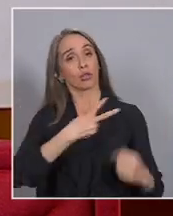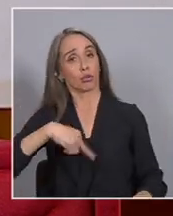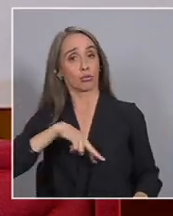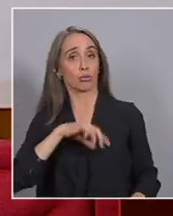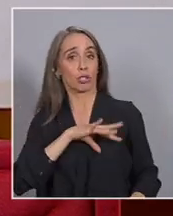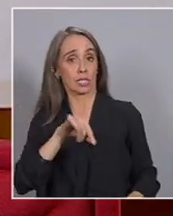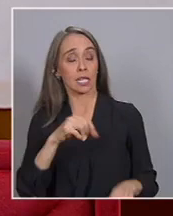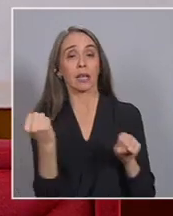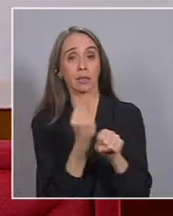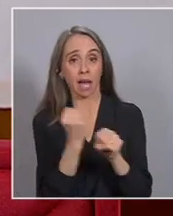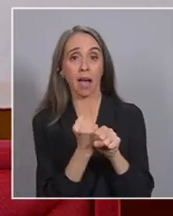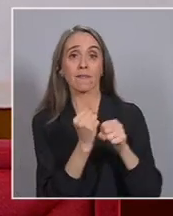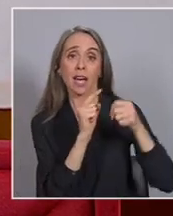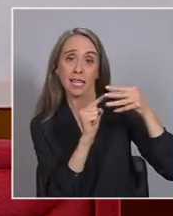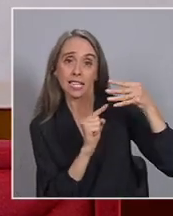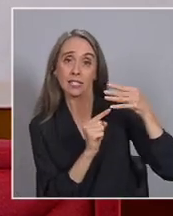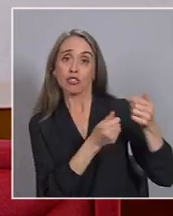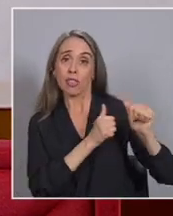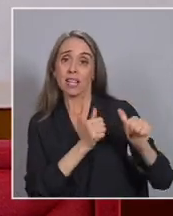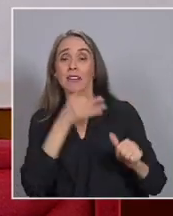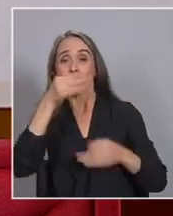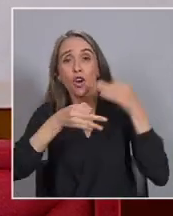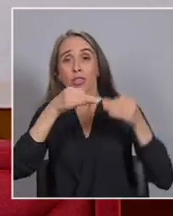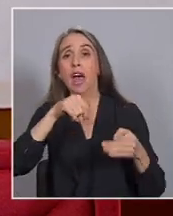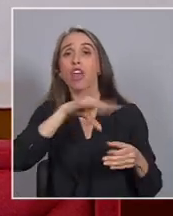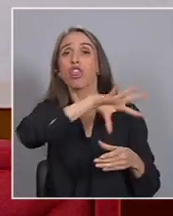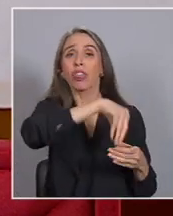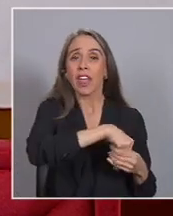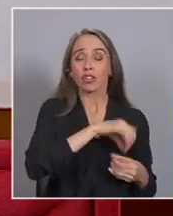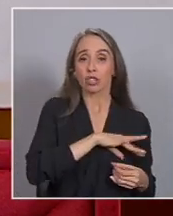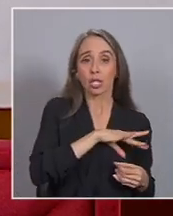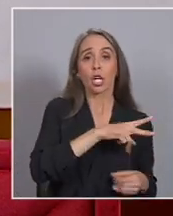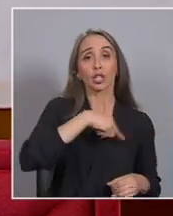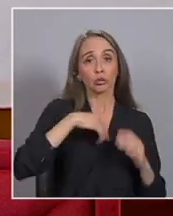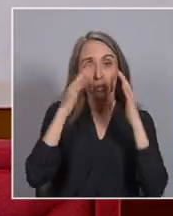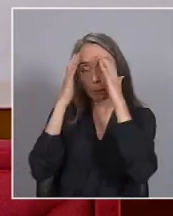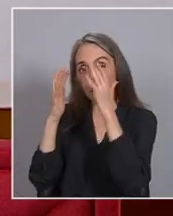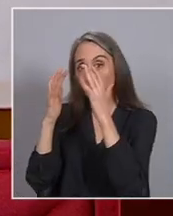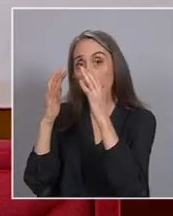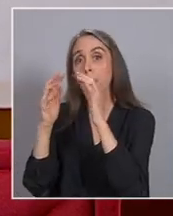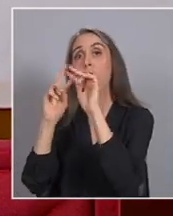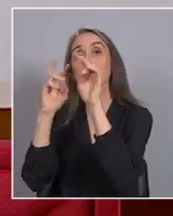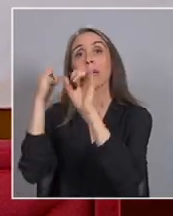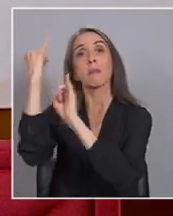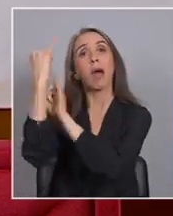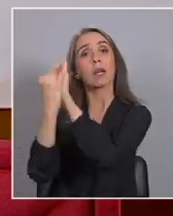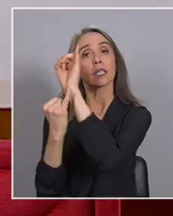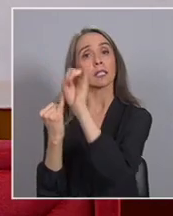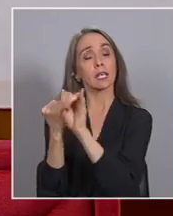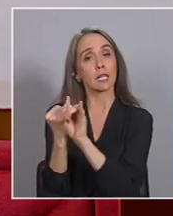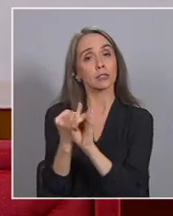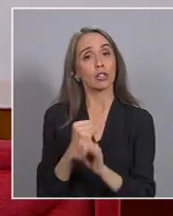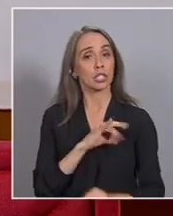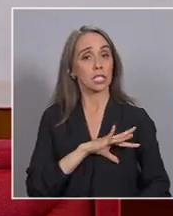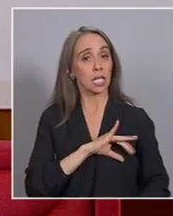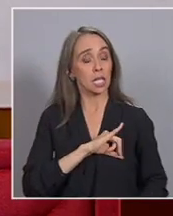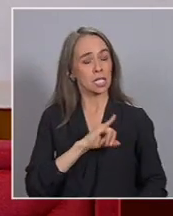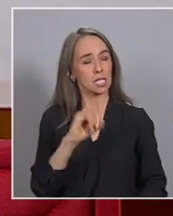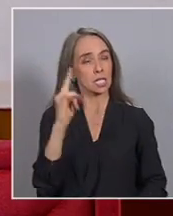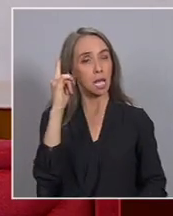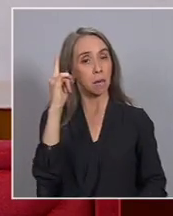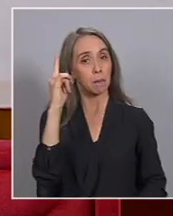trabajado en estos y otros desafíos al interior del país, también nos hemos ocupado de la arena internacional, poniendo siempre por